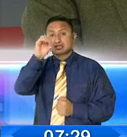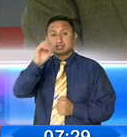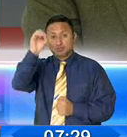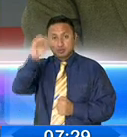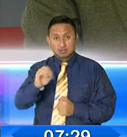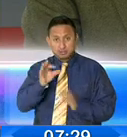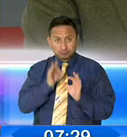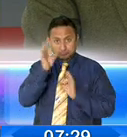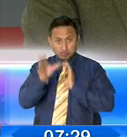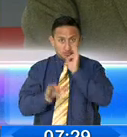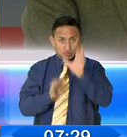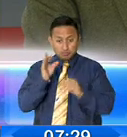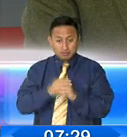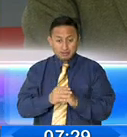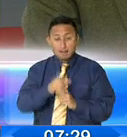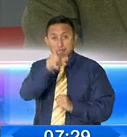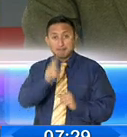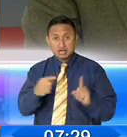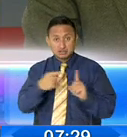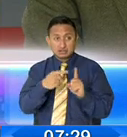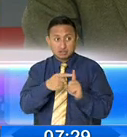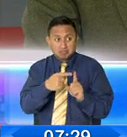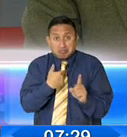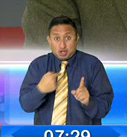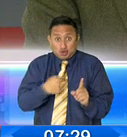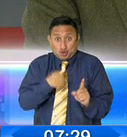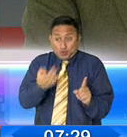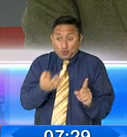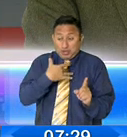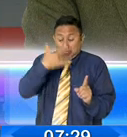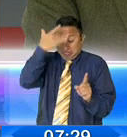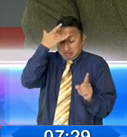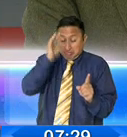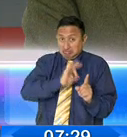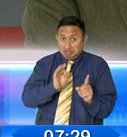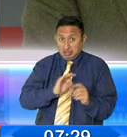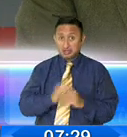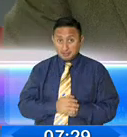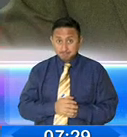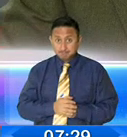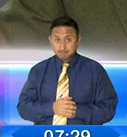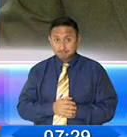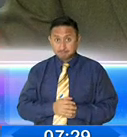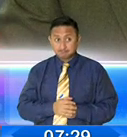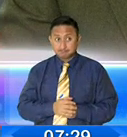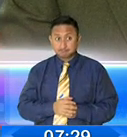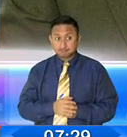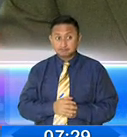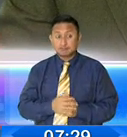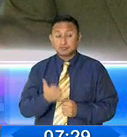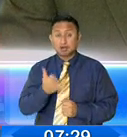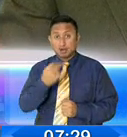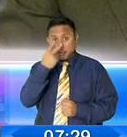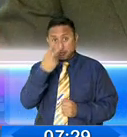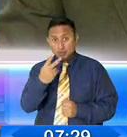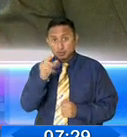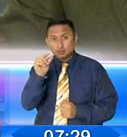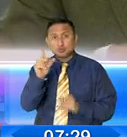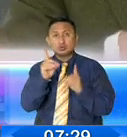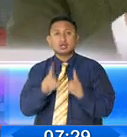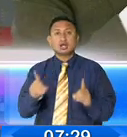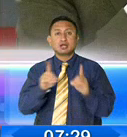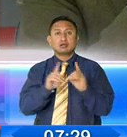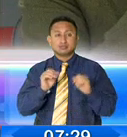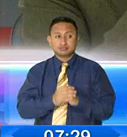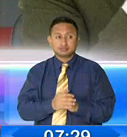son de personas que ni siquiera saben que están infectadas. Entonces, vemos solo la punta del iceberg y tampoco podemos clasificar